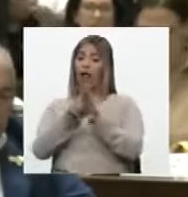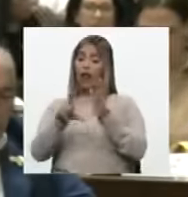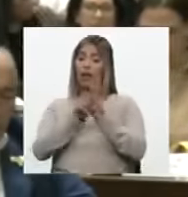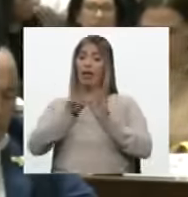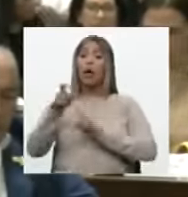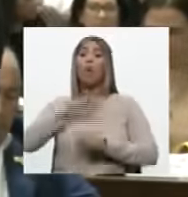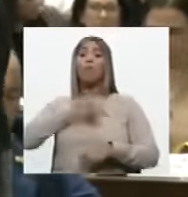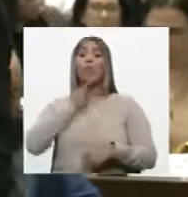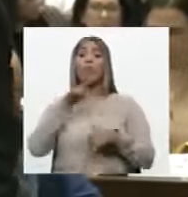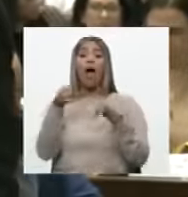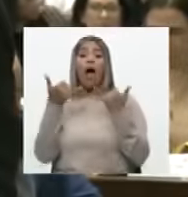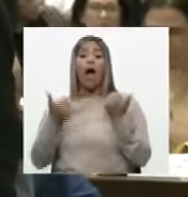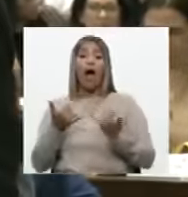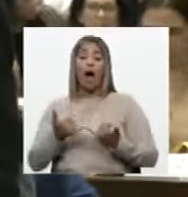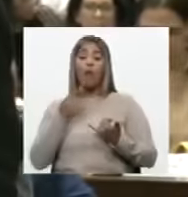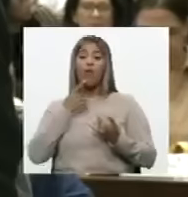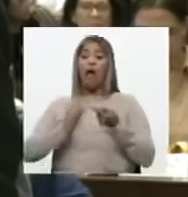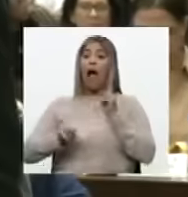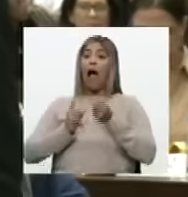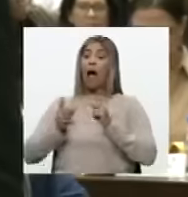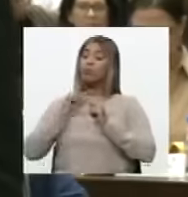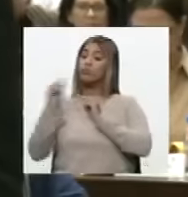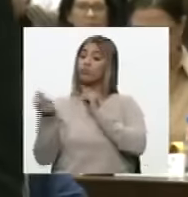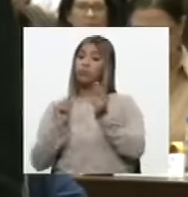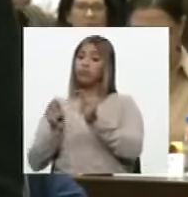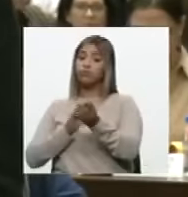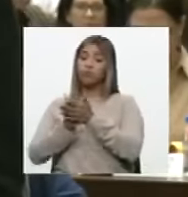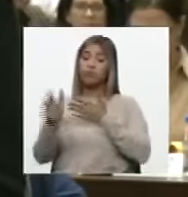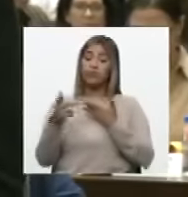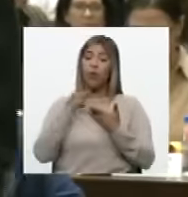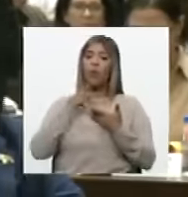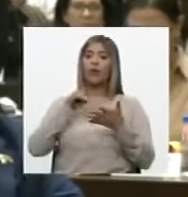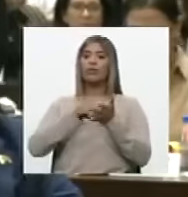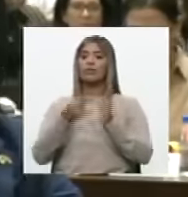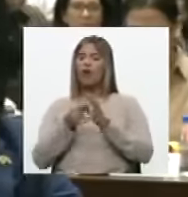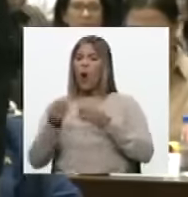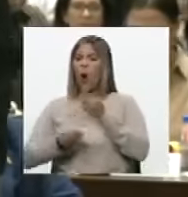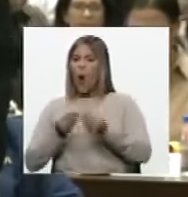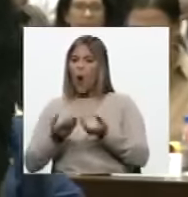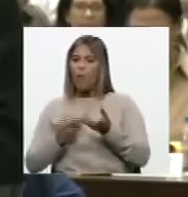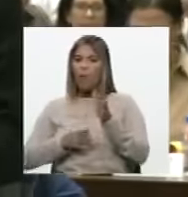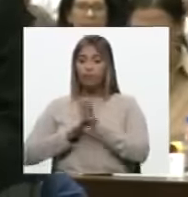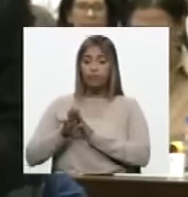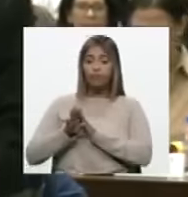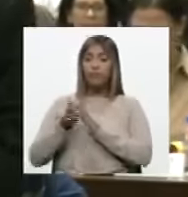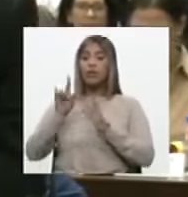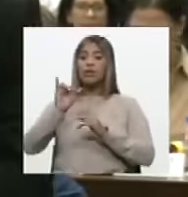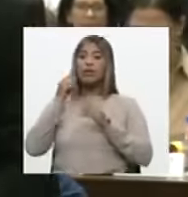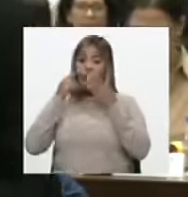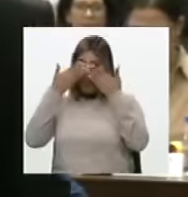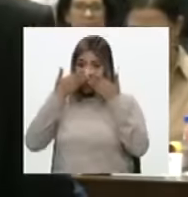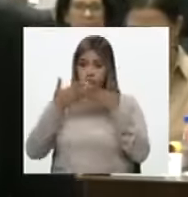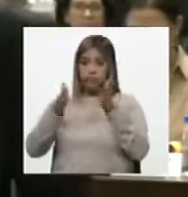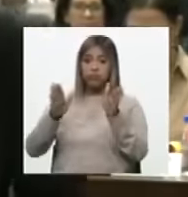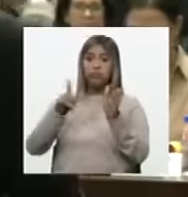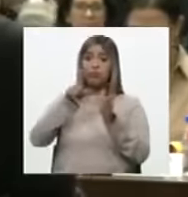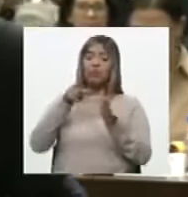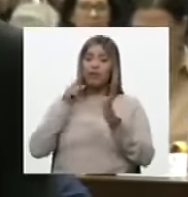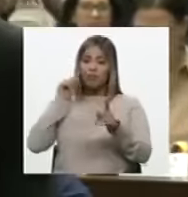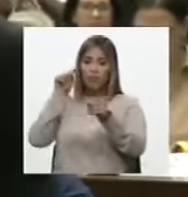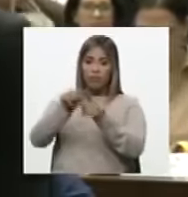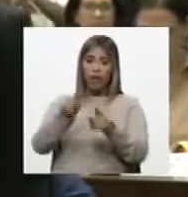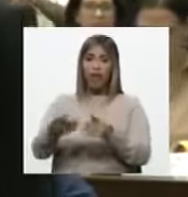quizás tuviéramos hoy en día algunas discusiones sobre su impacto, pero que sin lugar a dudas abrió un camino muy